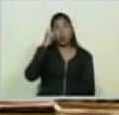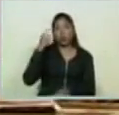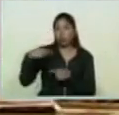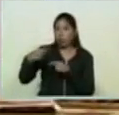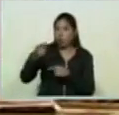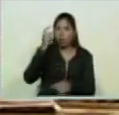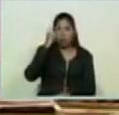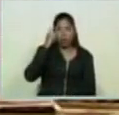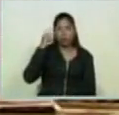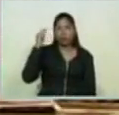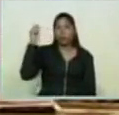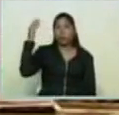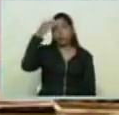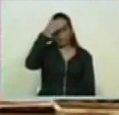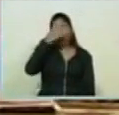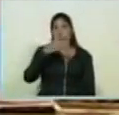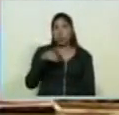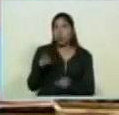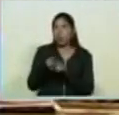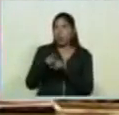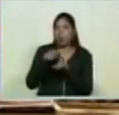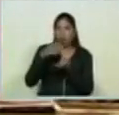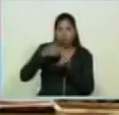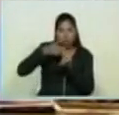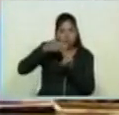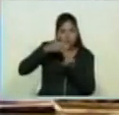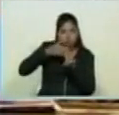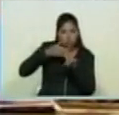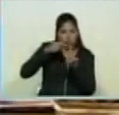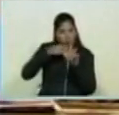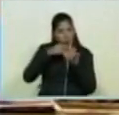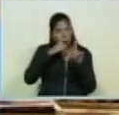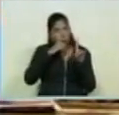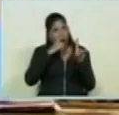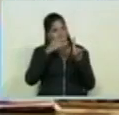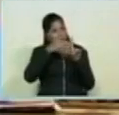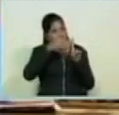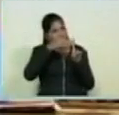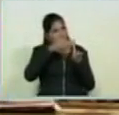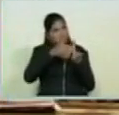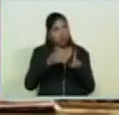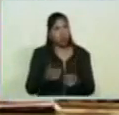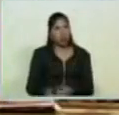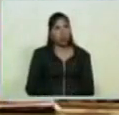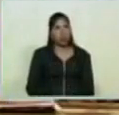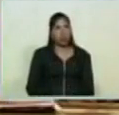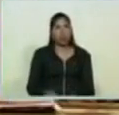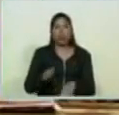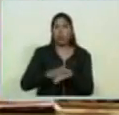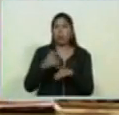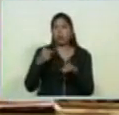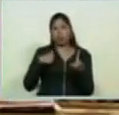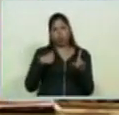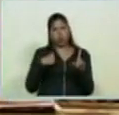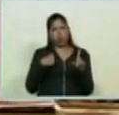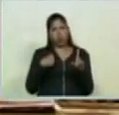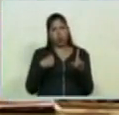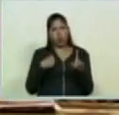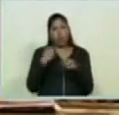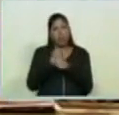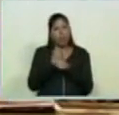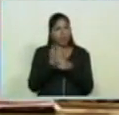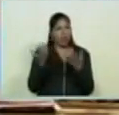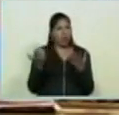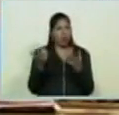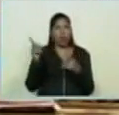días, está obsesionado Donald Trump con Nicolás Maduro. ¿Será porque soy un obrero? Y él está acostumbrado a abusar